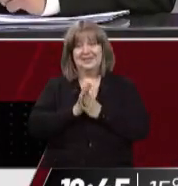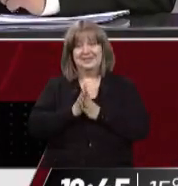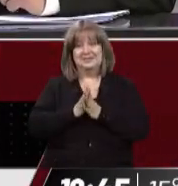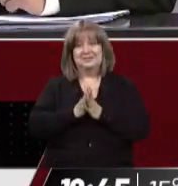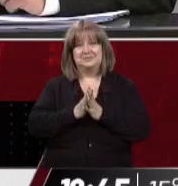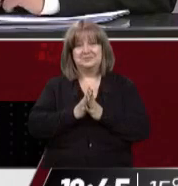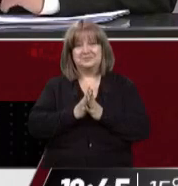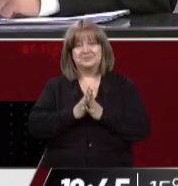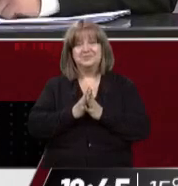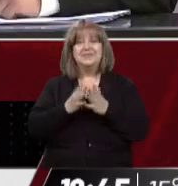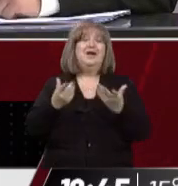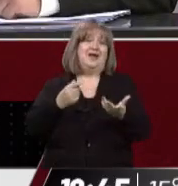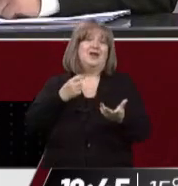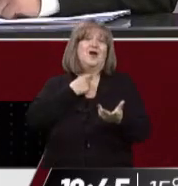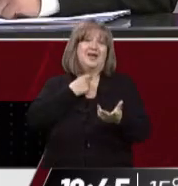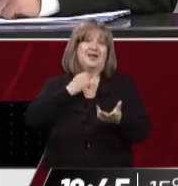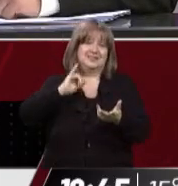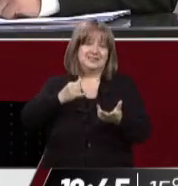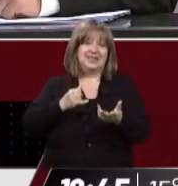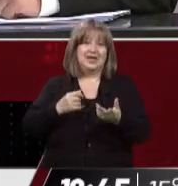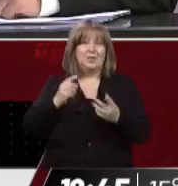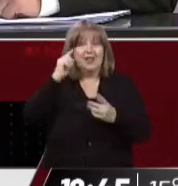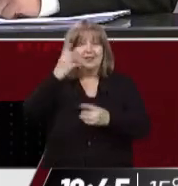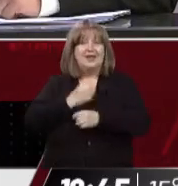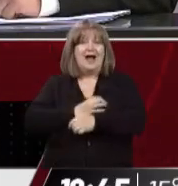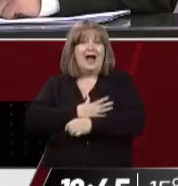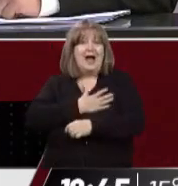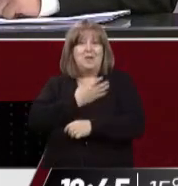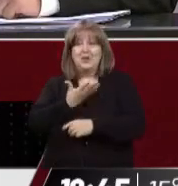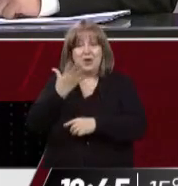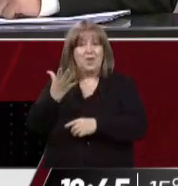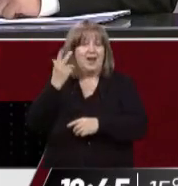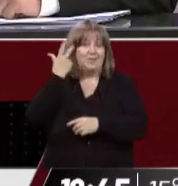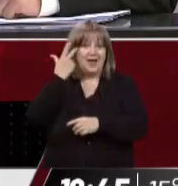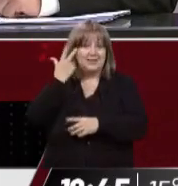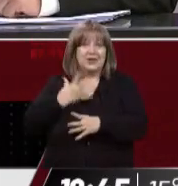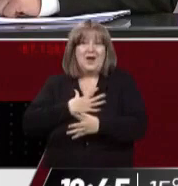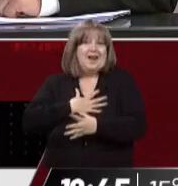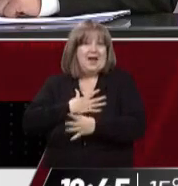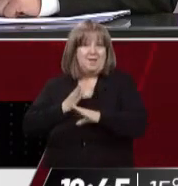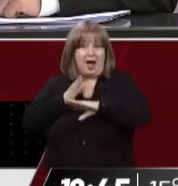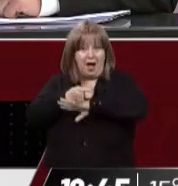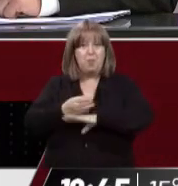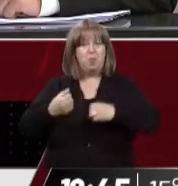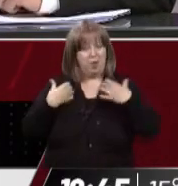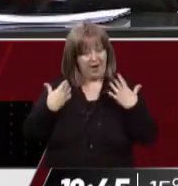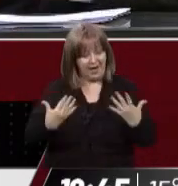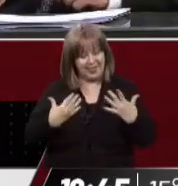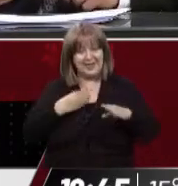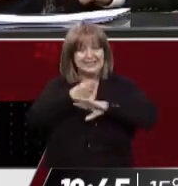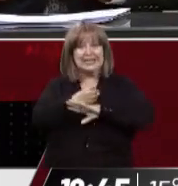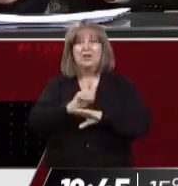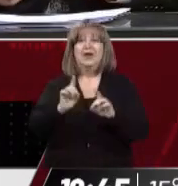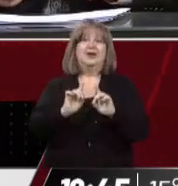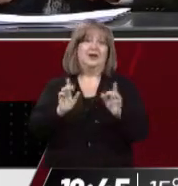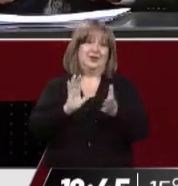escuchando. Claro, es el mensaje. Que las ganas, y me imagino que el fanatismo y el amor que genera esa persona hace que uno pueda tener estas ganas. Pero bueno,